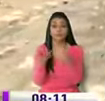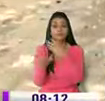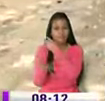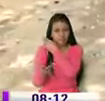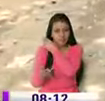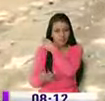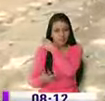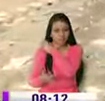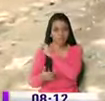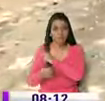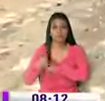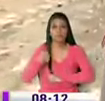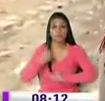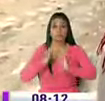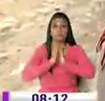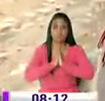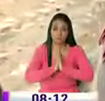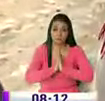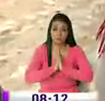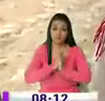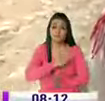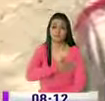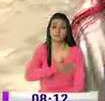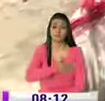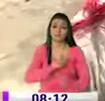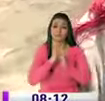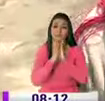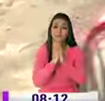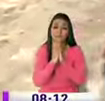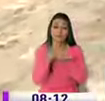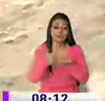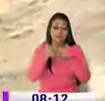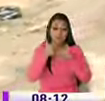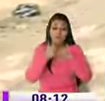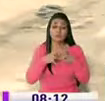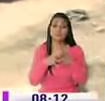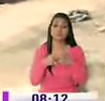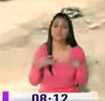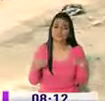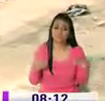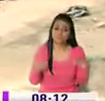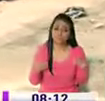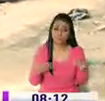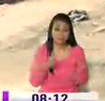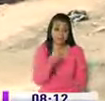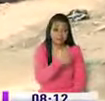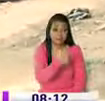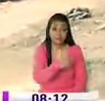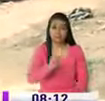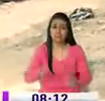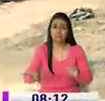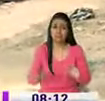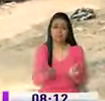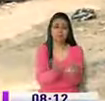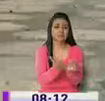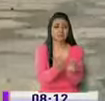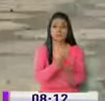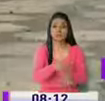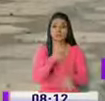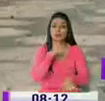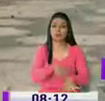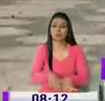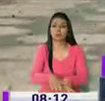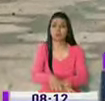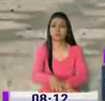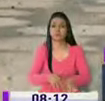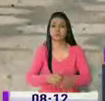Yo le he pedido de manera especial que me dé solución, porque ahí mismo la montonera de basura y todo eso. Los